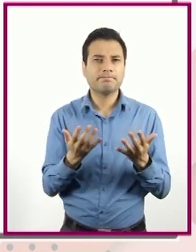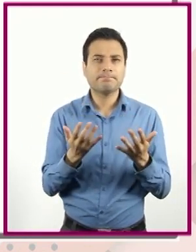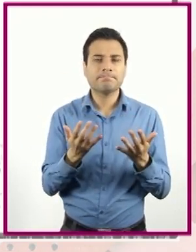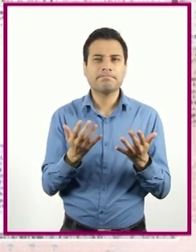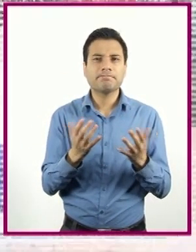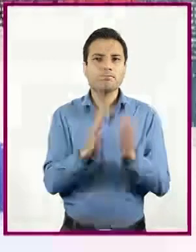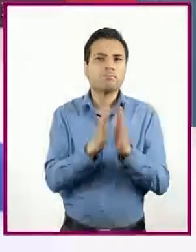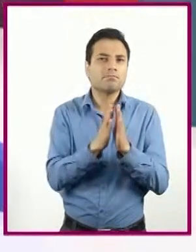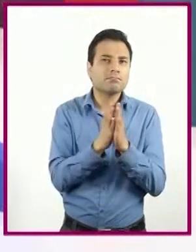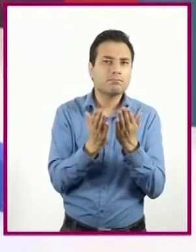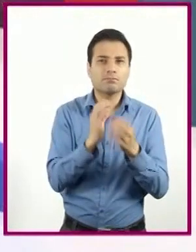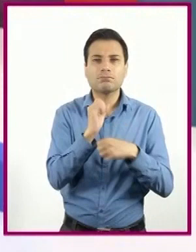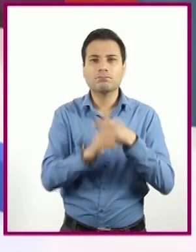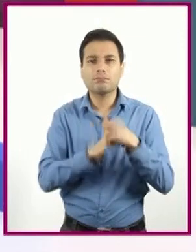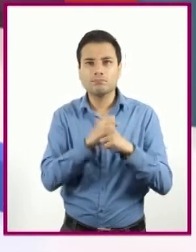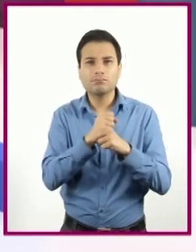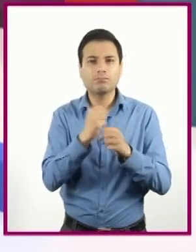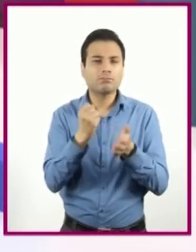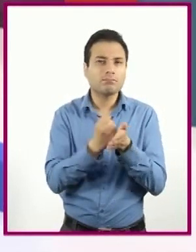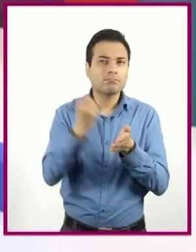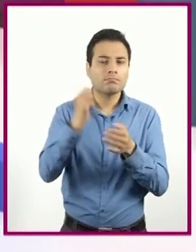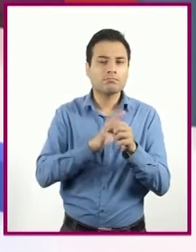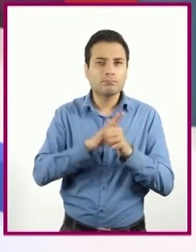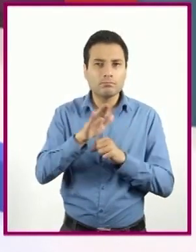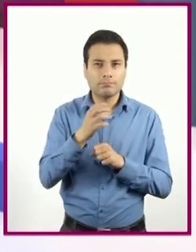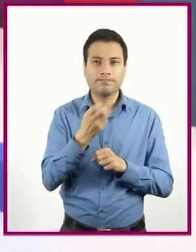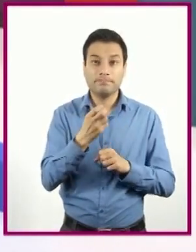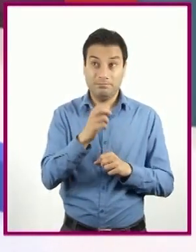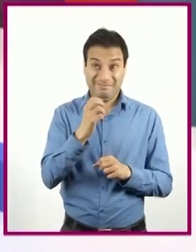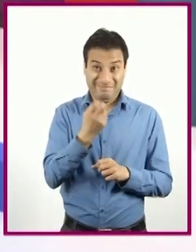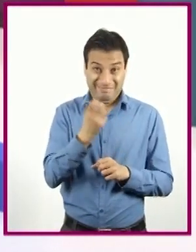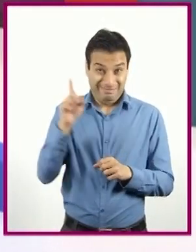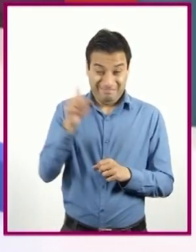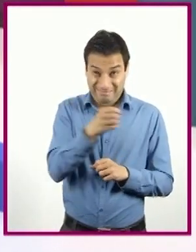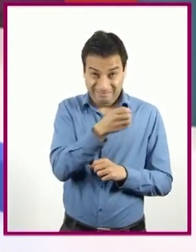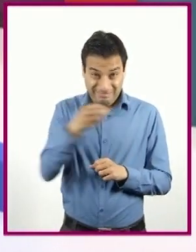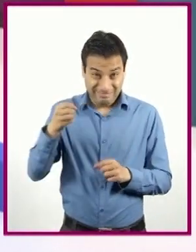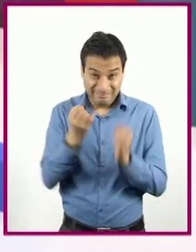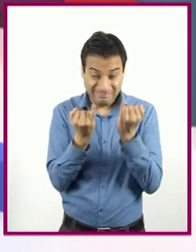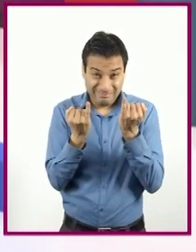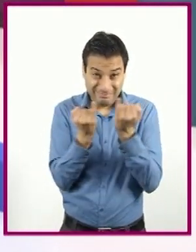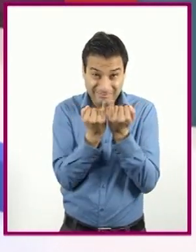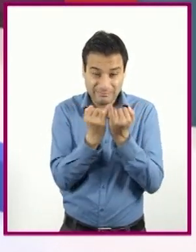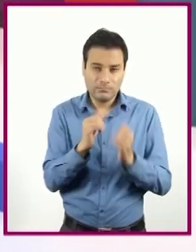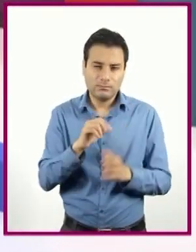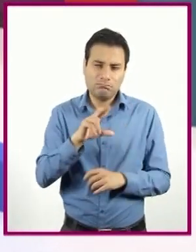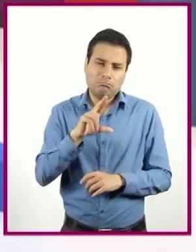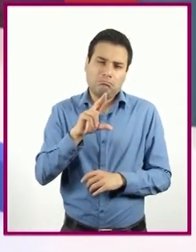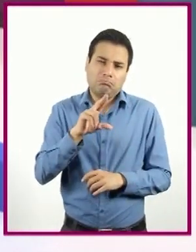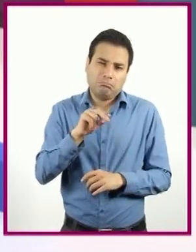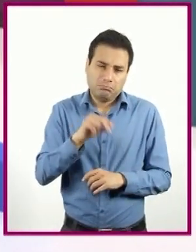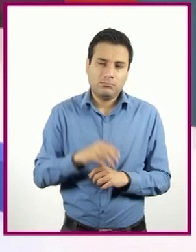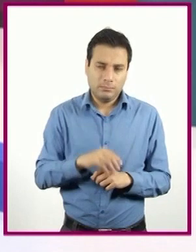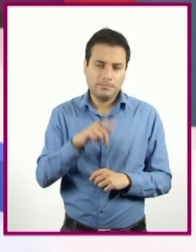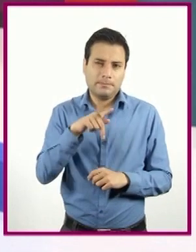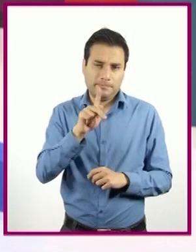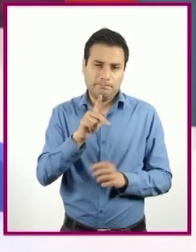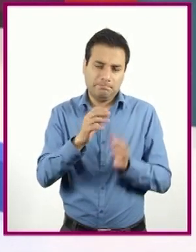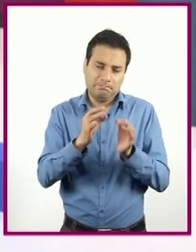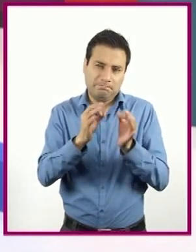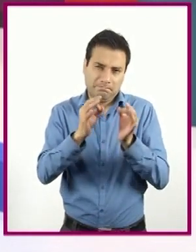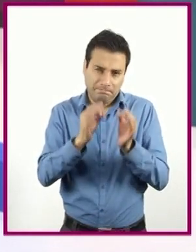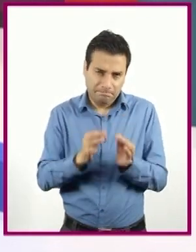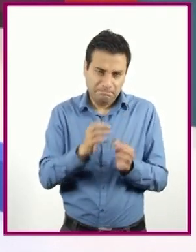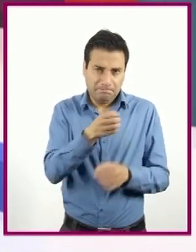de publicación. No es forzoso seguir este orden, pero es el recomendable, ya que permite organizar claramente la